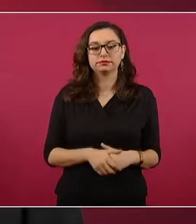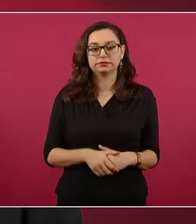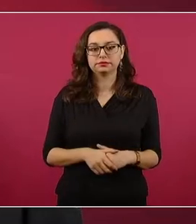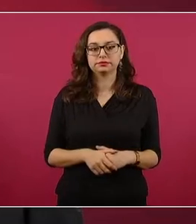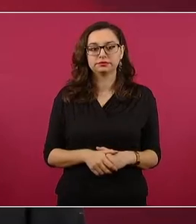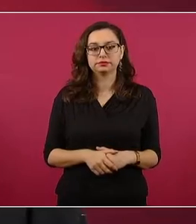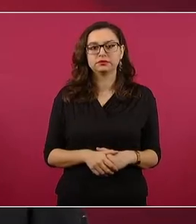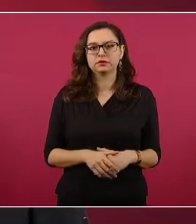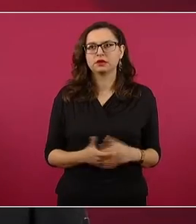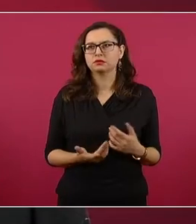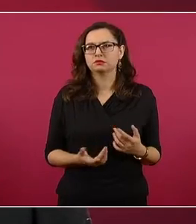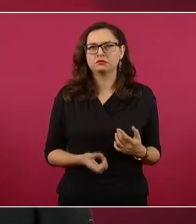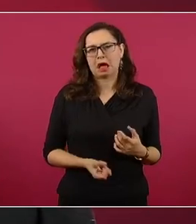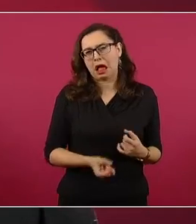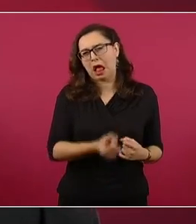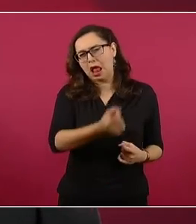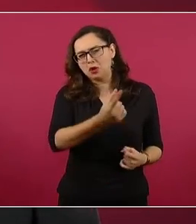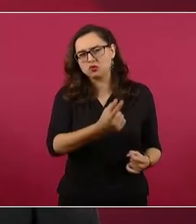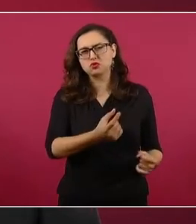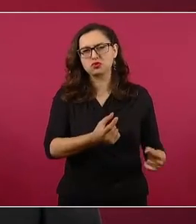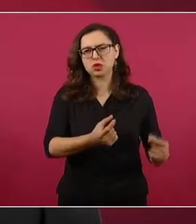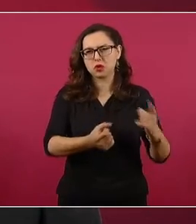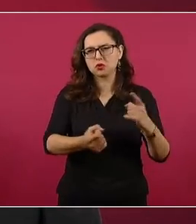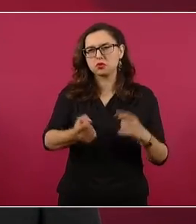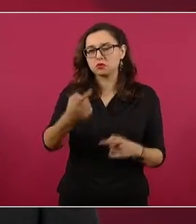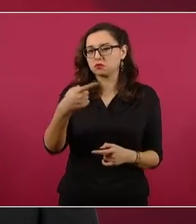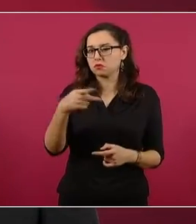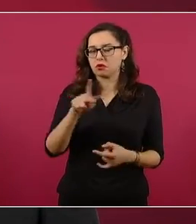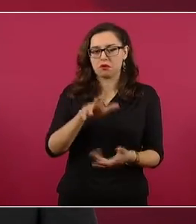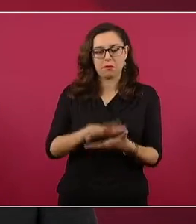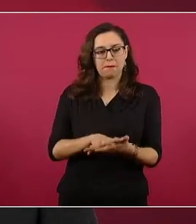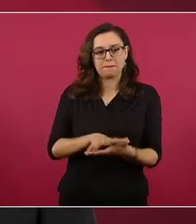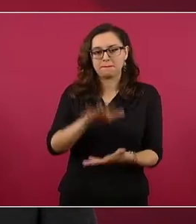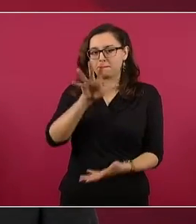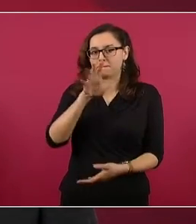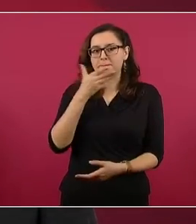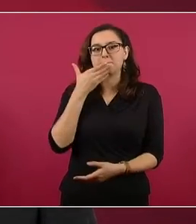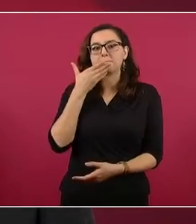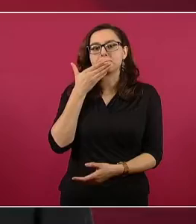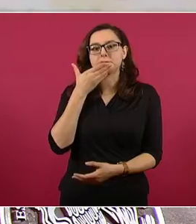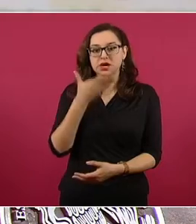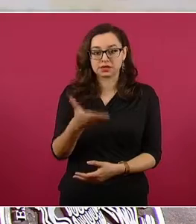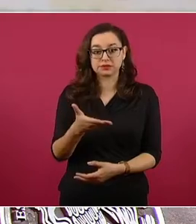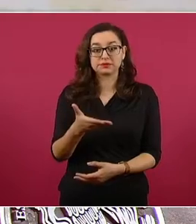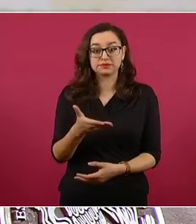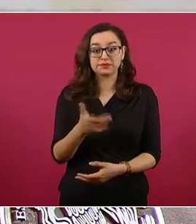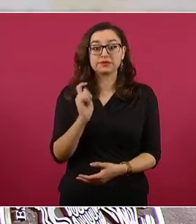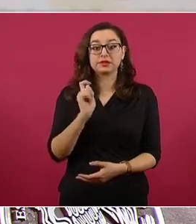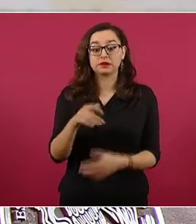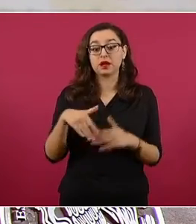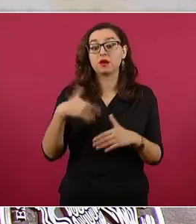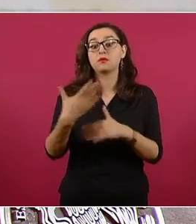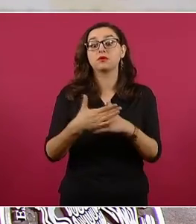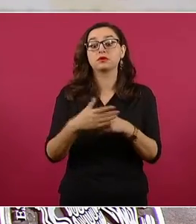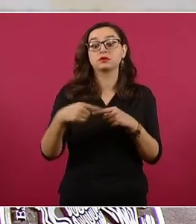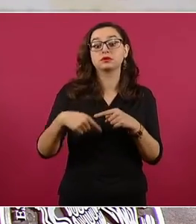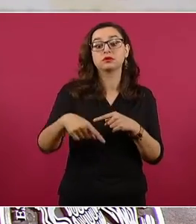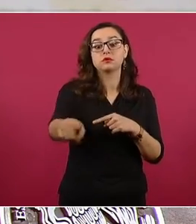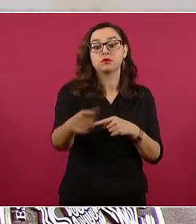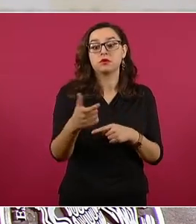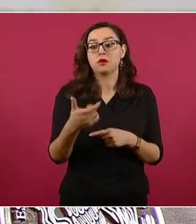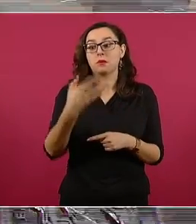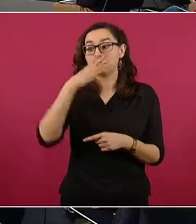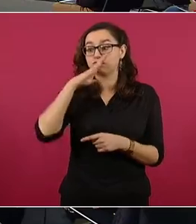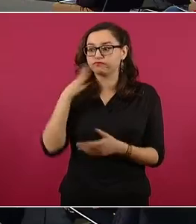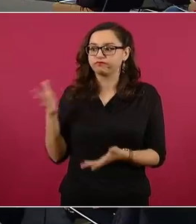solo en algunos lugares, pero en general va bien. O sea, se espera una muy buena cosecha para este